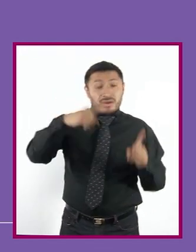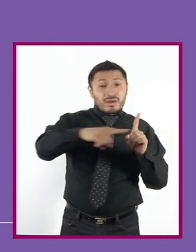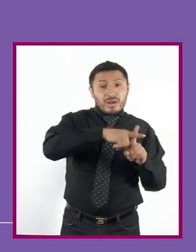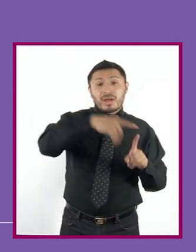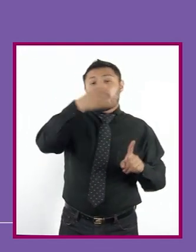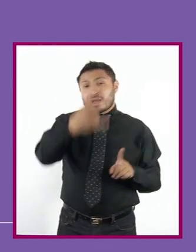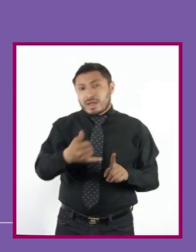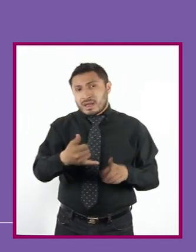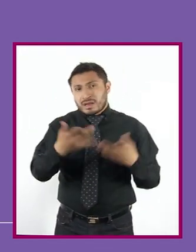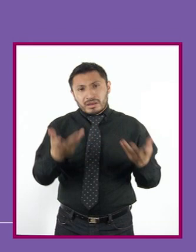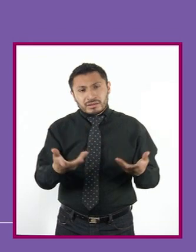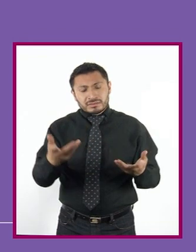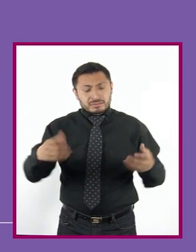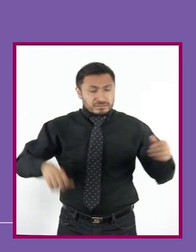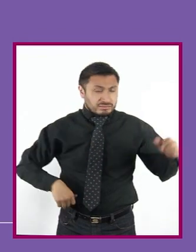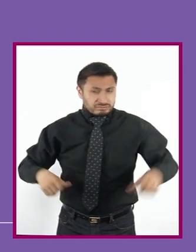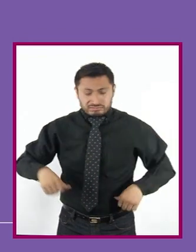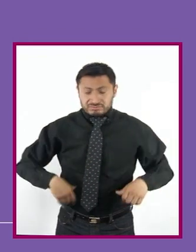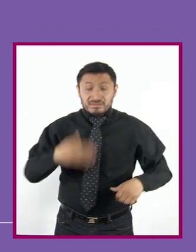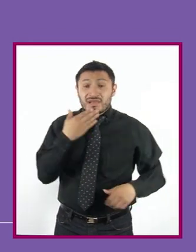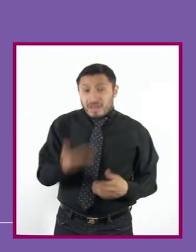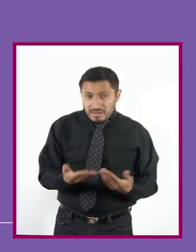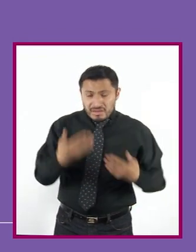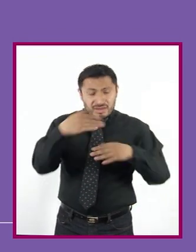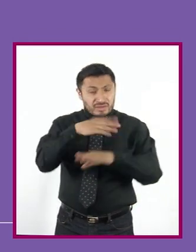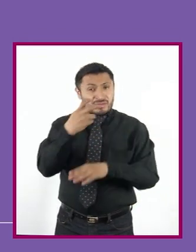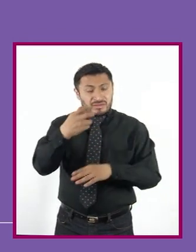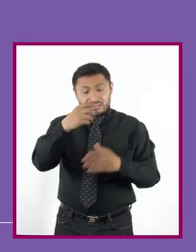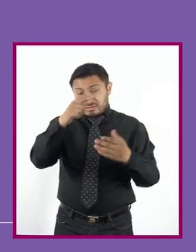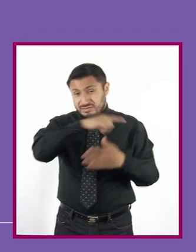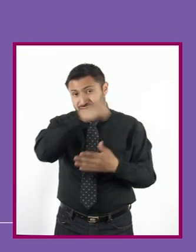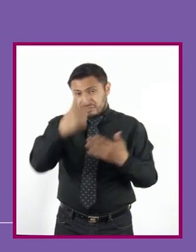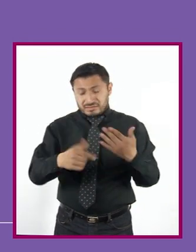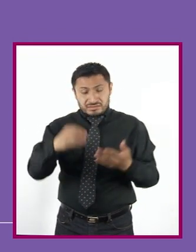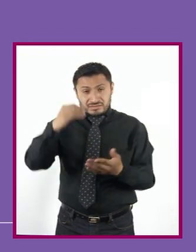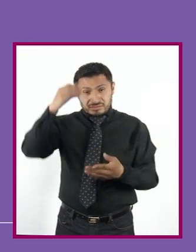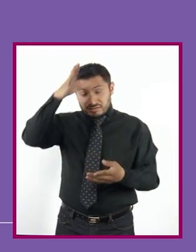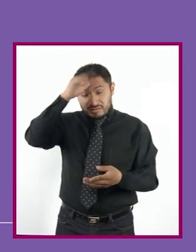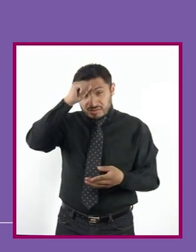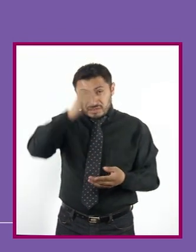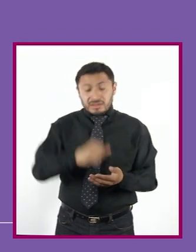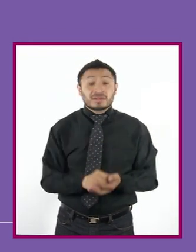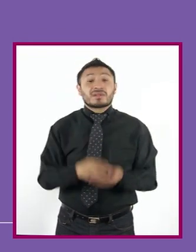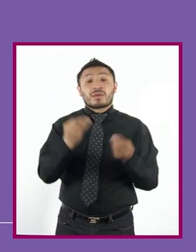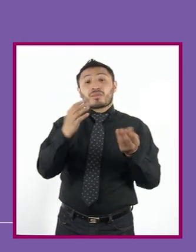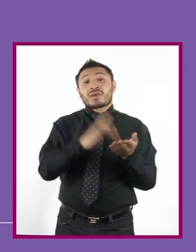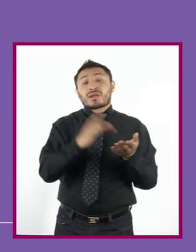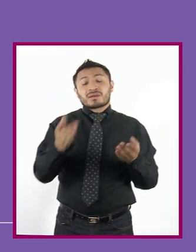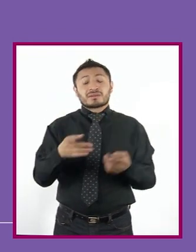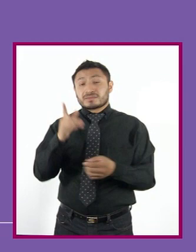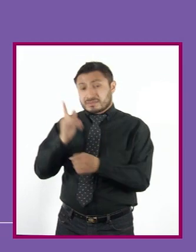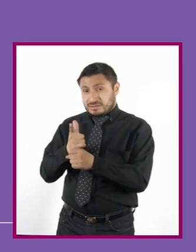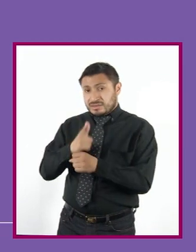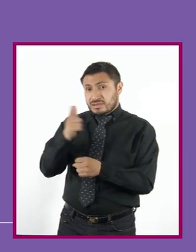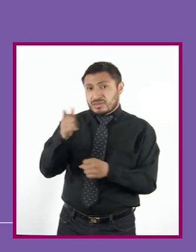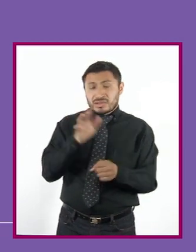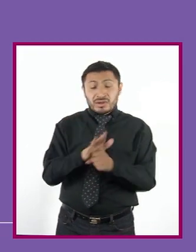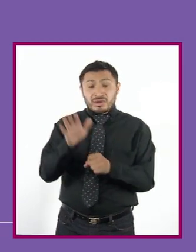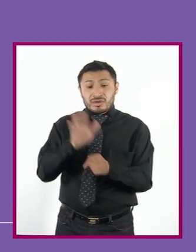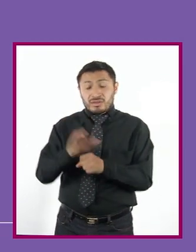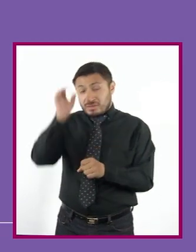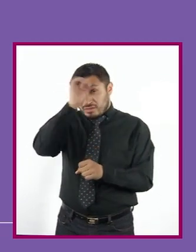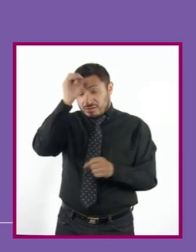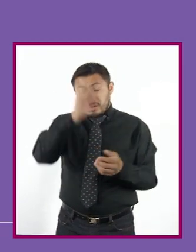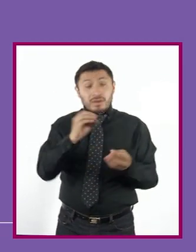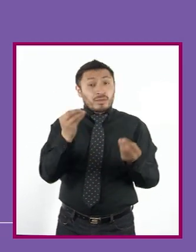y de actuar conforme a estos acuerdos. Muchas gracias. Licenciado, ¿usted qué opina? Muchas gracias, Karina.